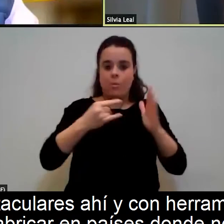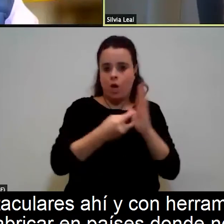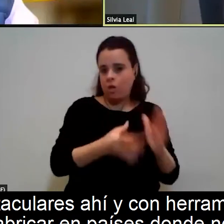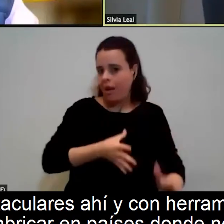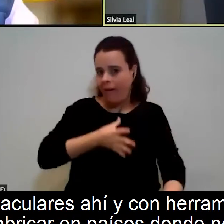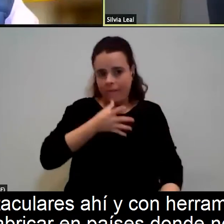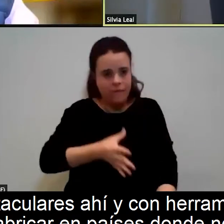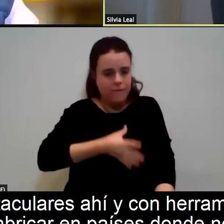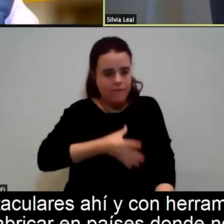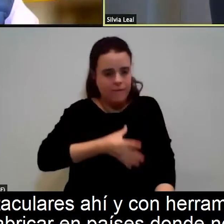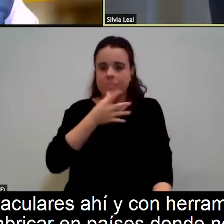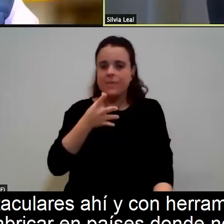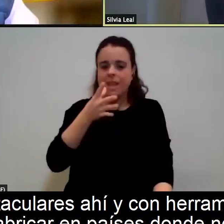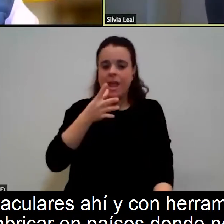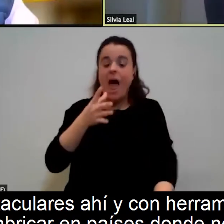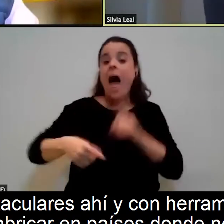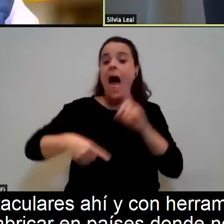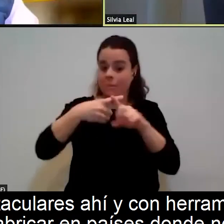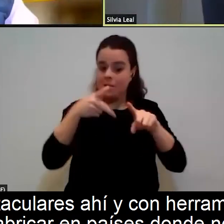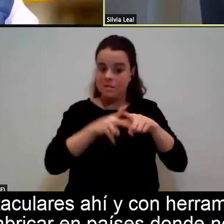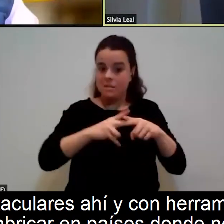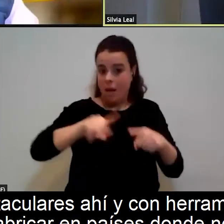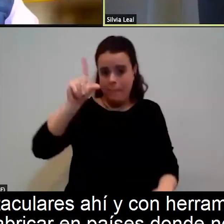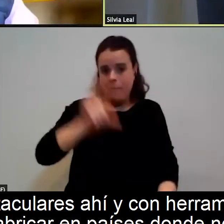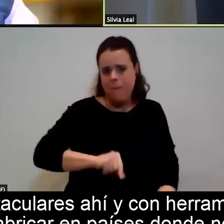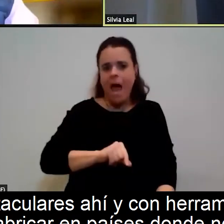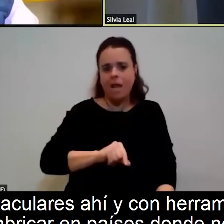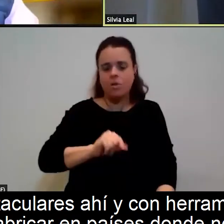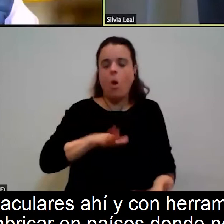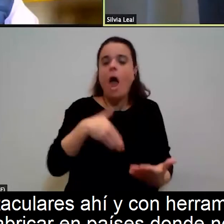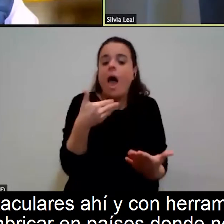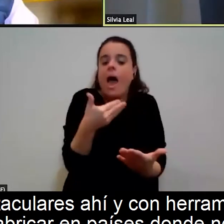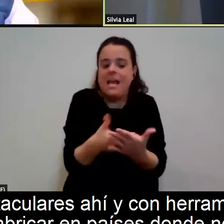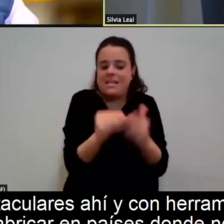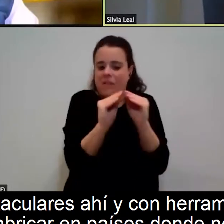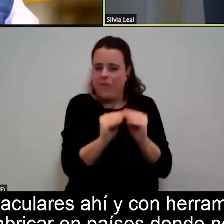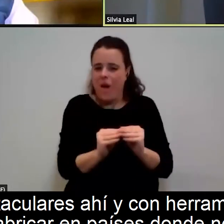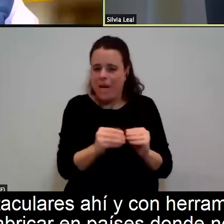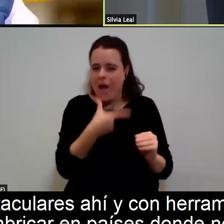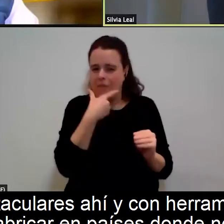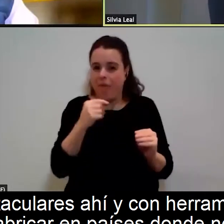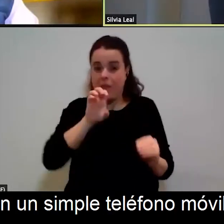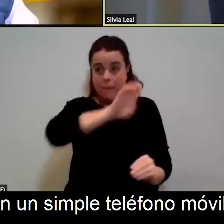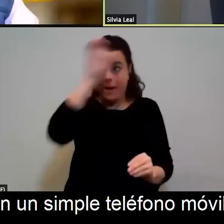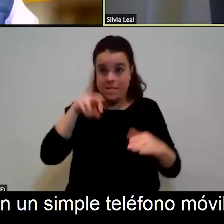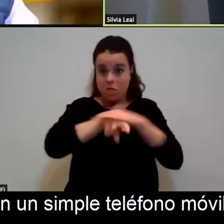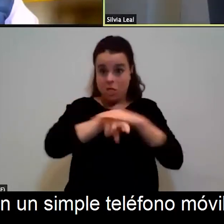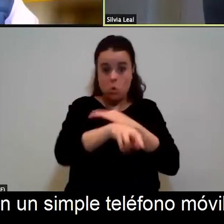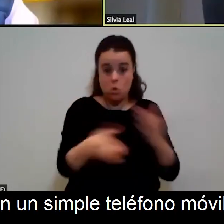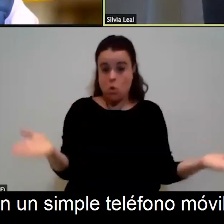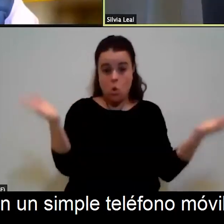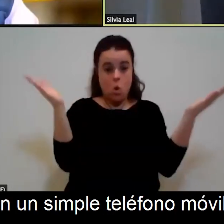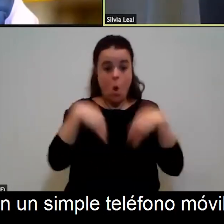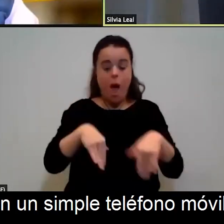ahí y además con herramientas baratas, muy fáciles incluso de fabricar en países donde no tienen recursos. Con un